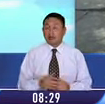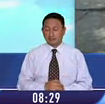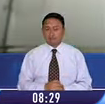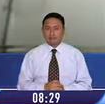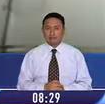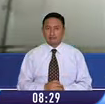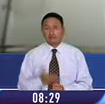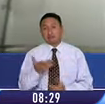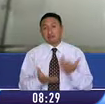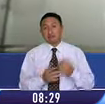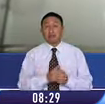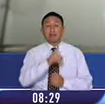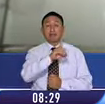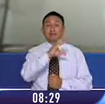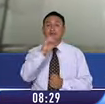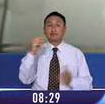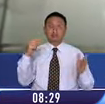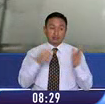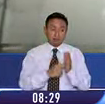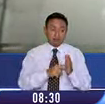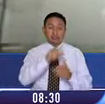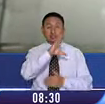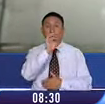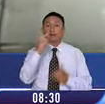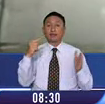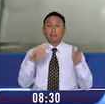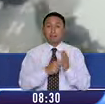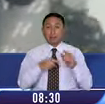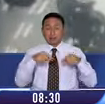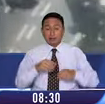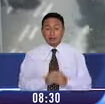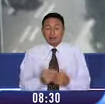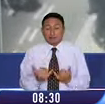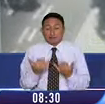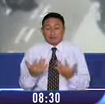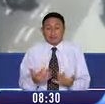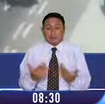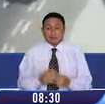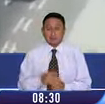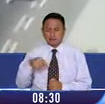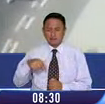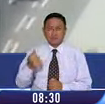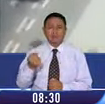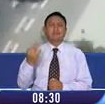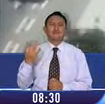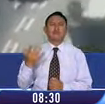blindado. Podría ser 100.000, tal vez 50.000. Habrá que esperar para conocer